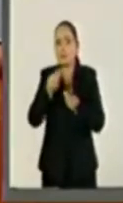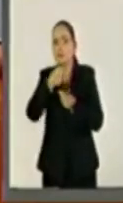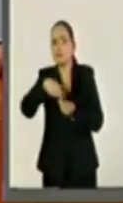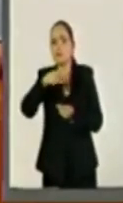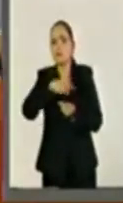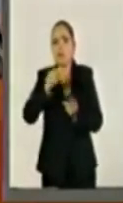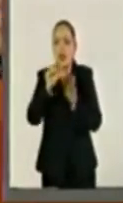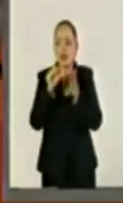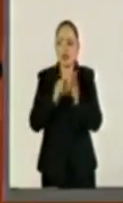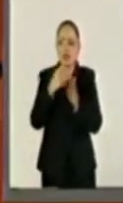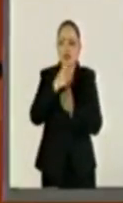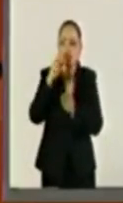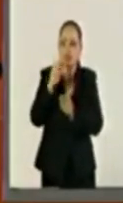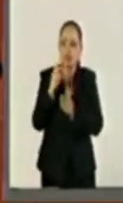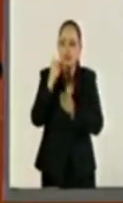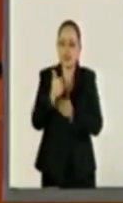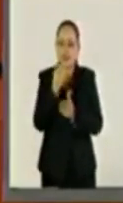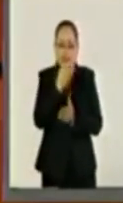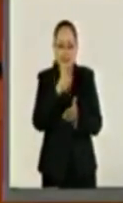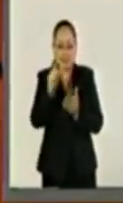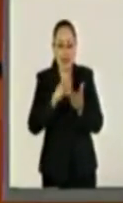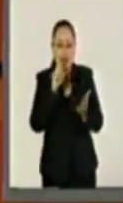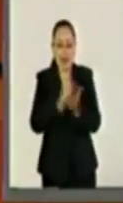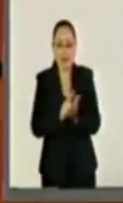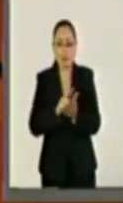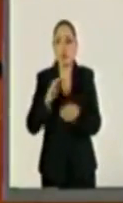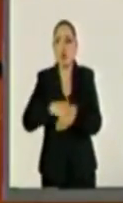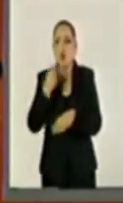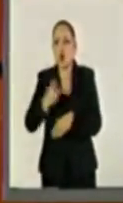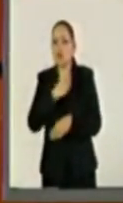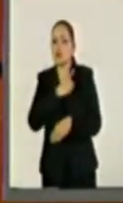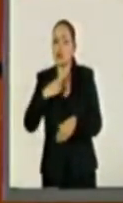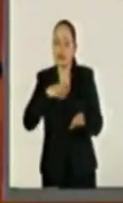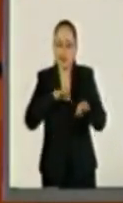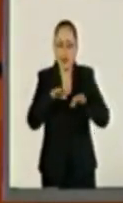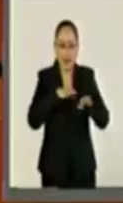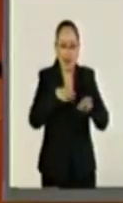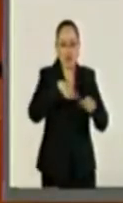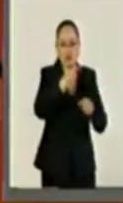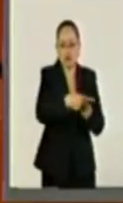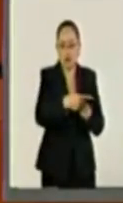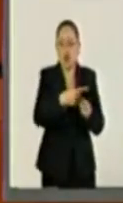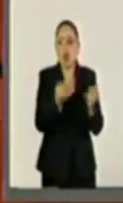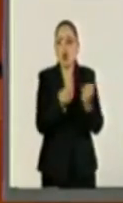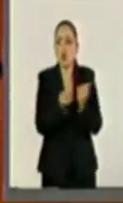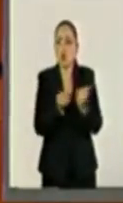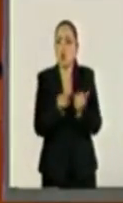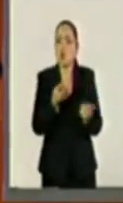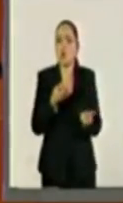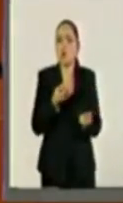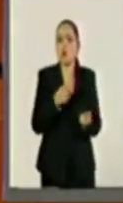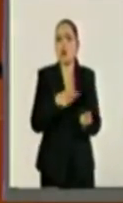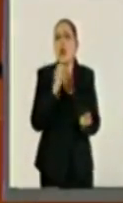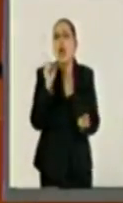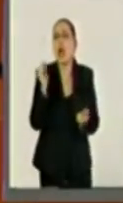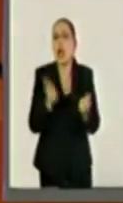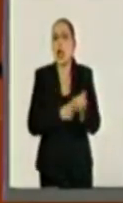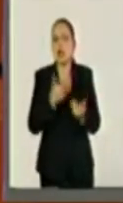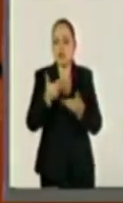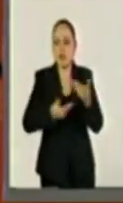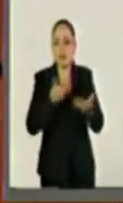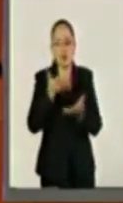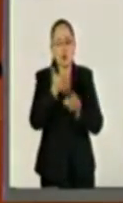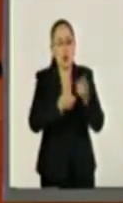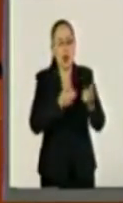artículo 136 de esta ley, por lo que toca a los trabajadores domésticos, salvo que la prestación de sus